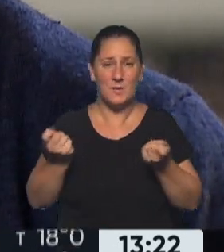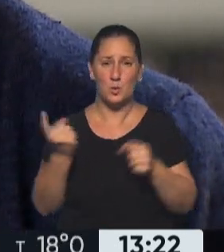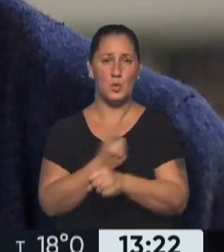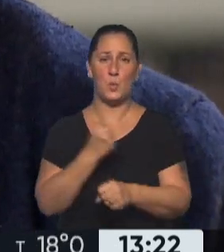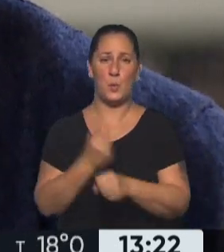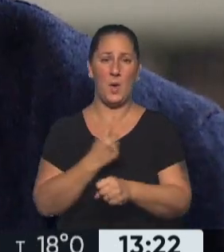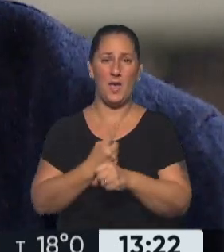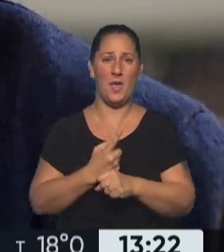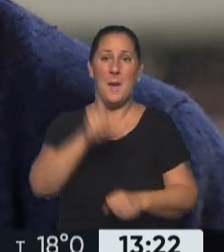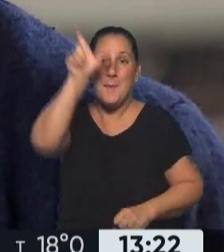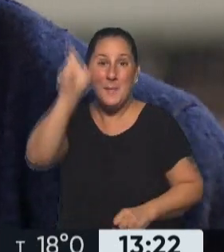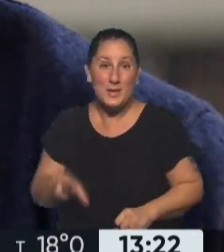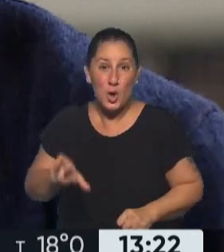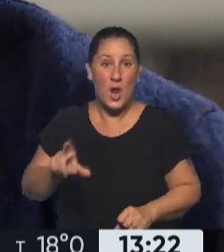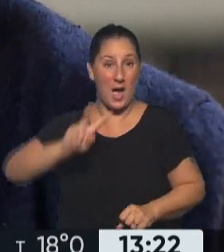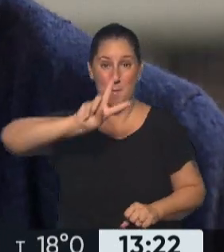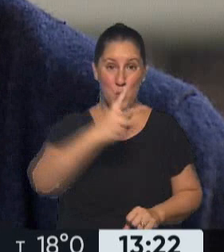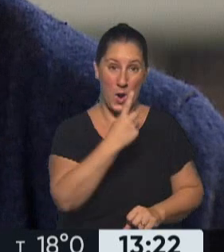El que queda vivo